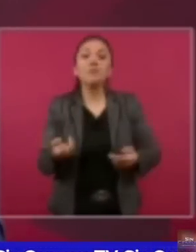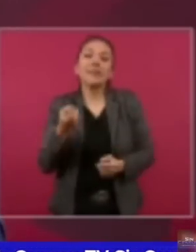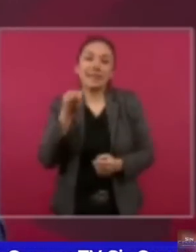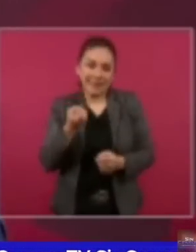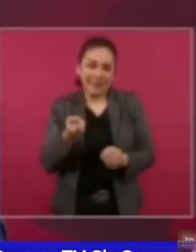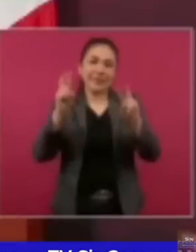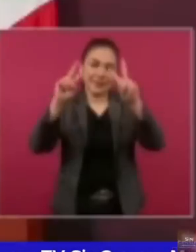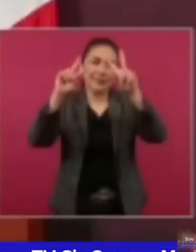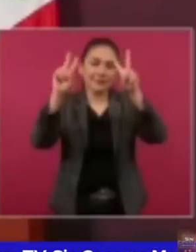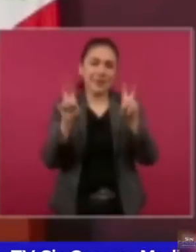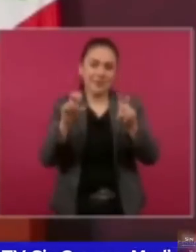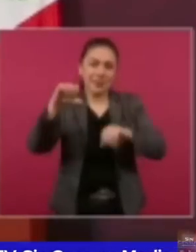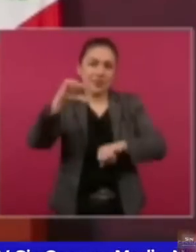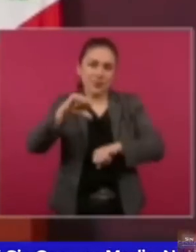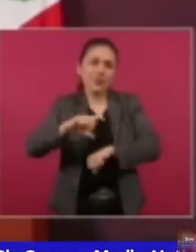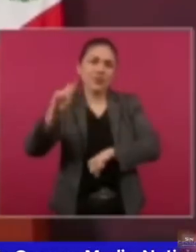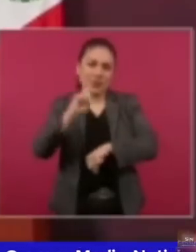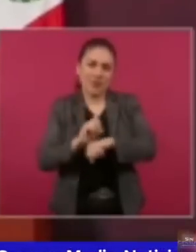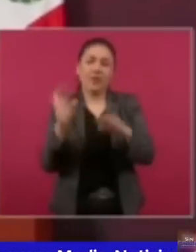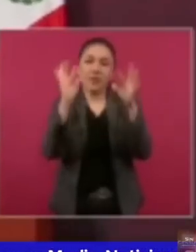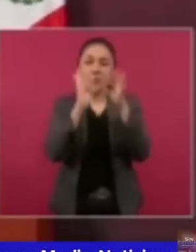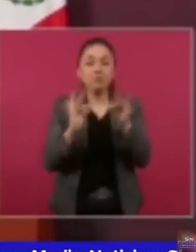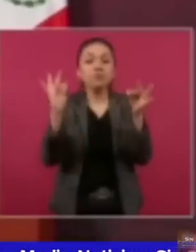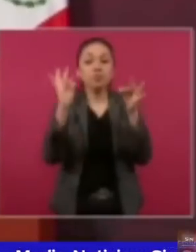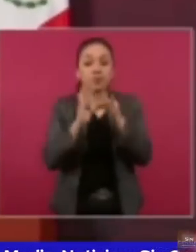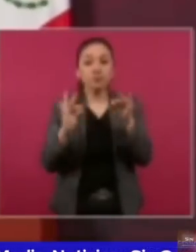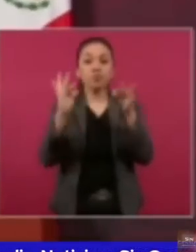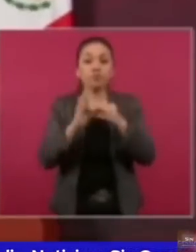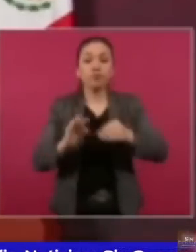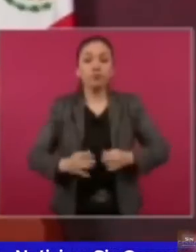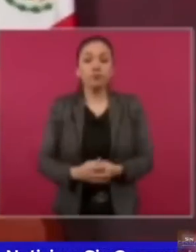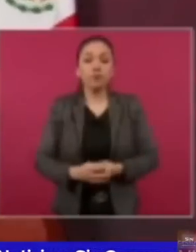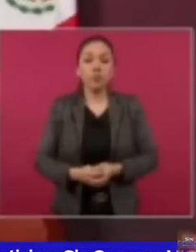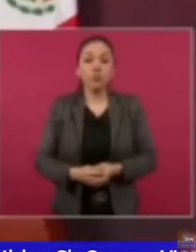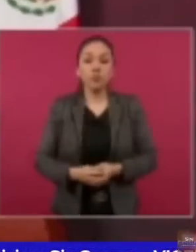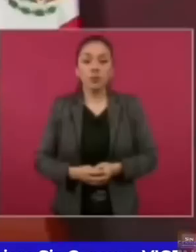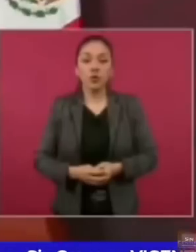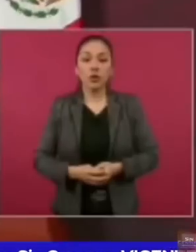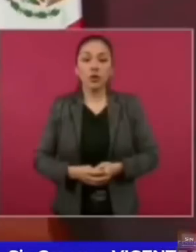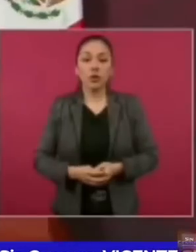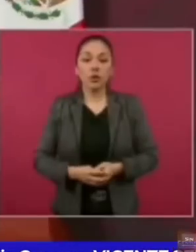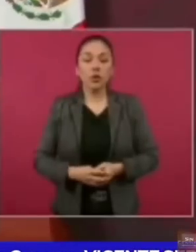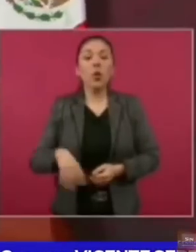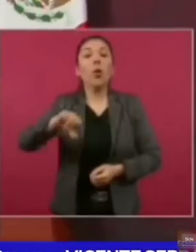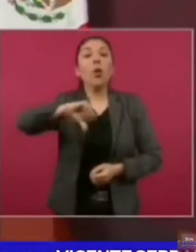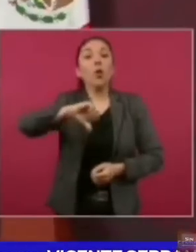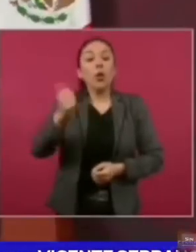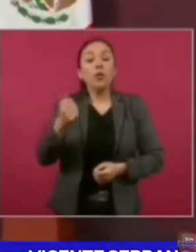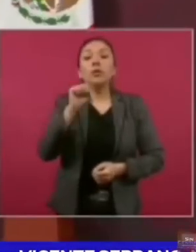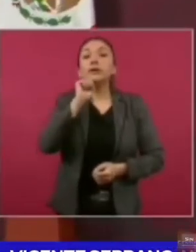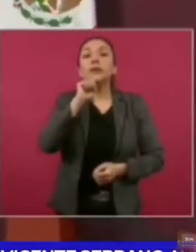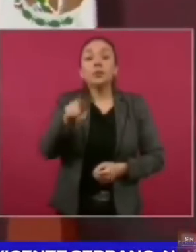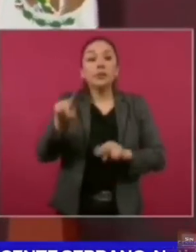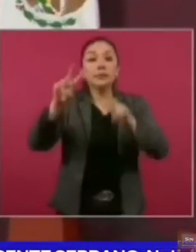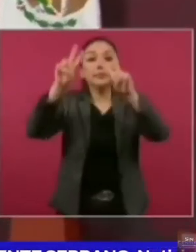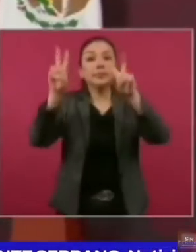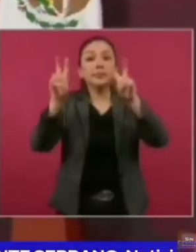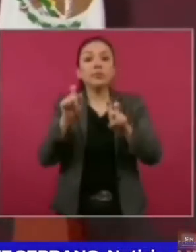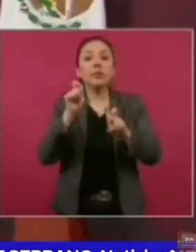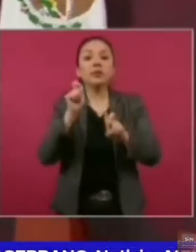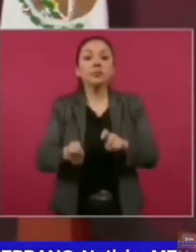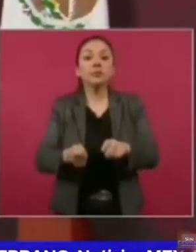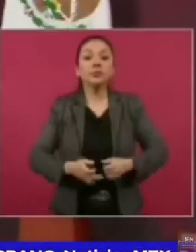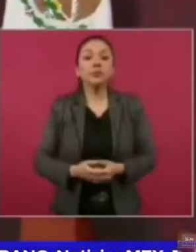abogados, o de personajes en el extranjero. Y dijo que ya está analizando esta